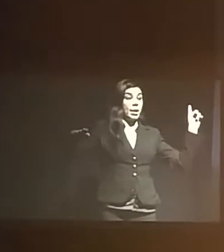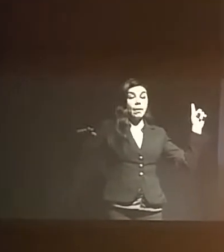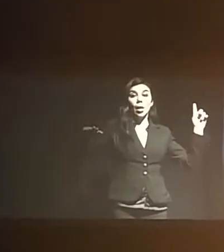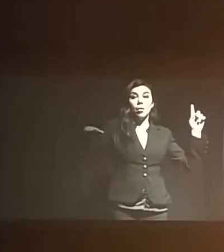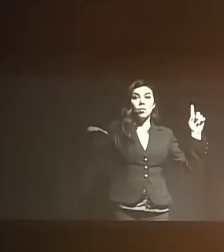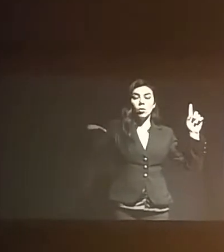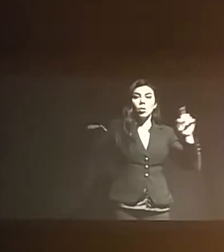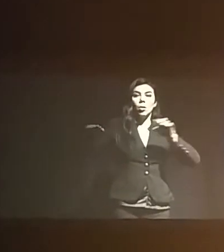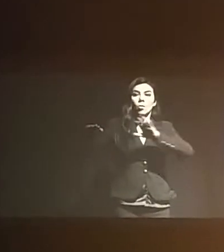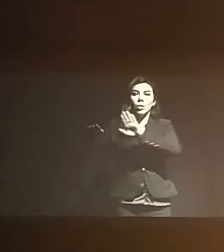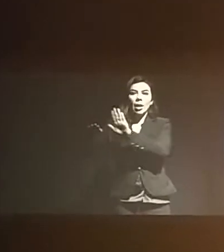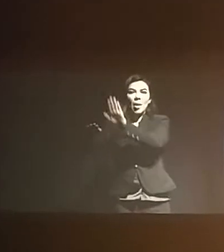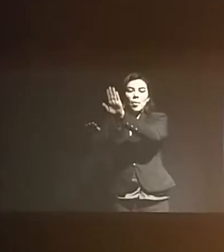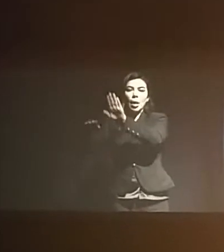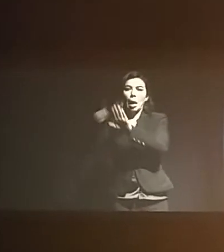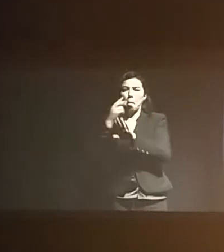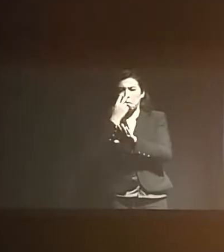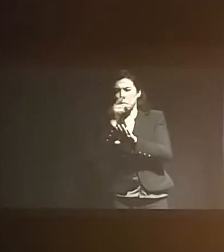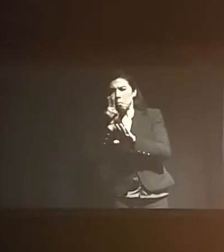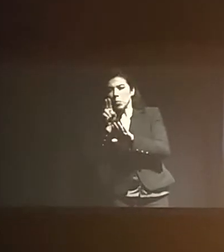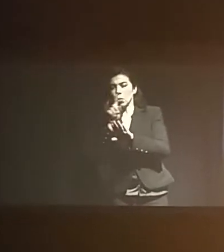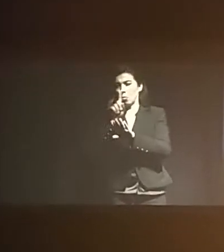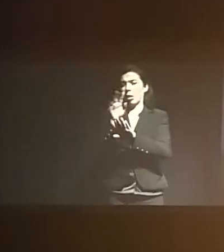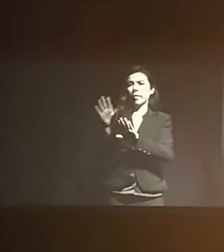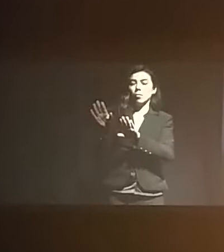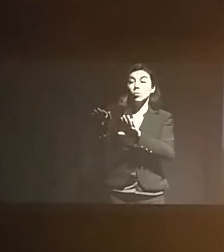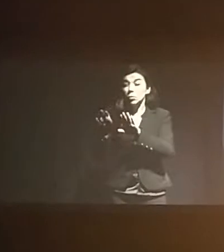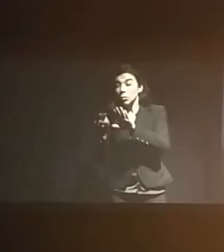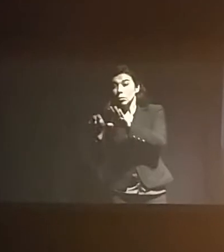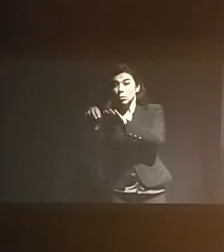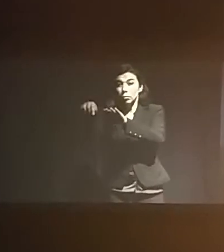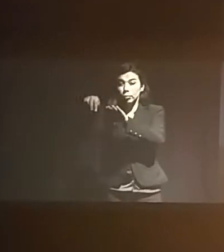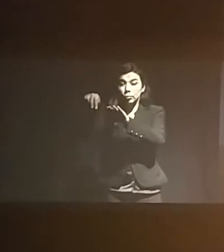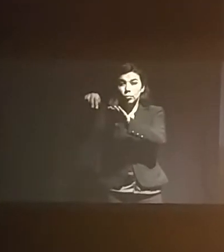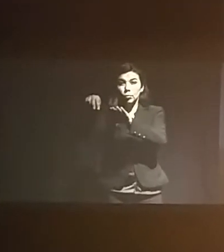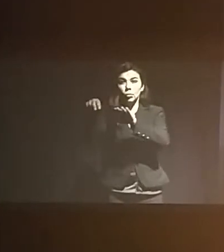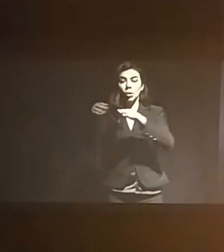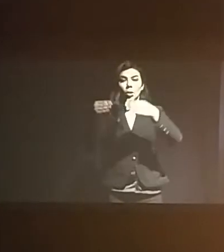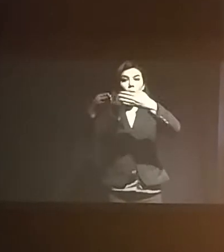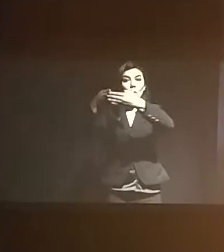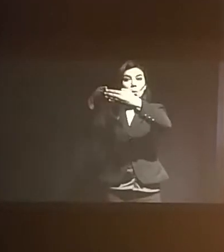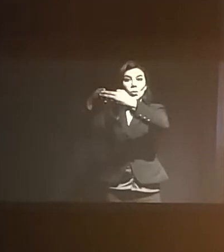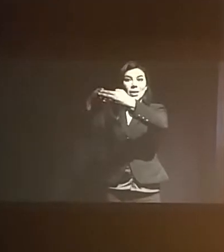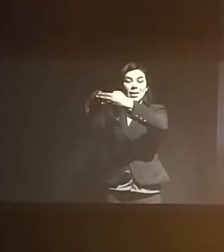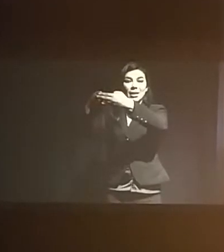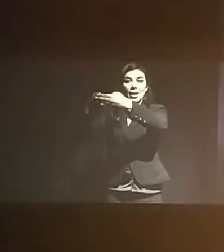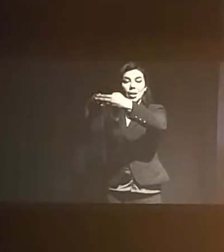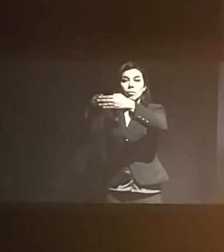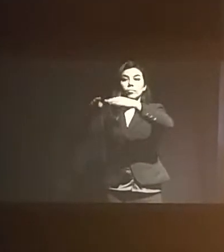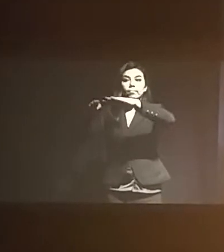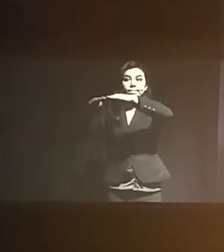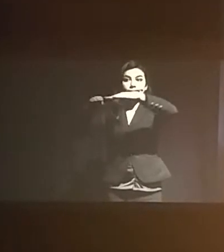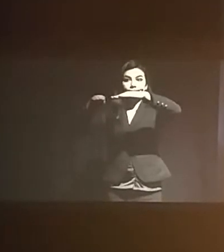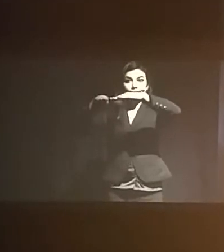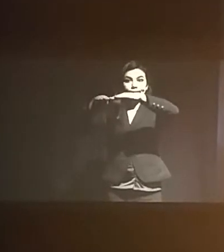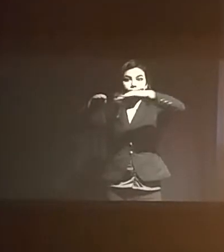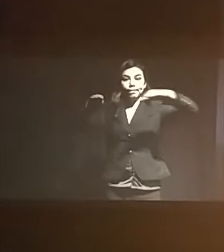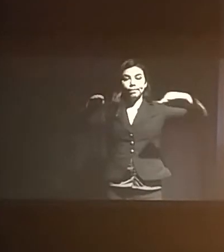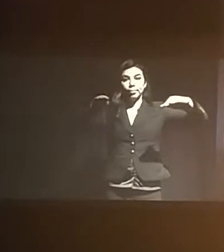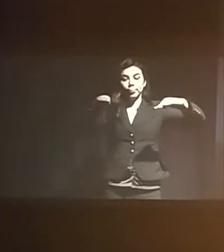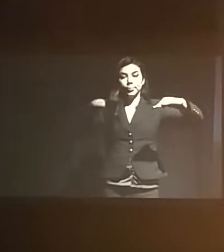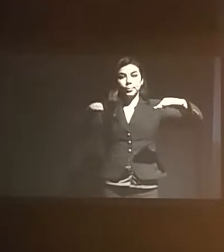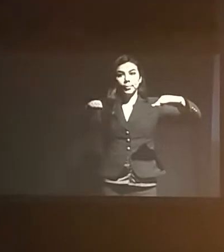y una rampa, apenas se nota. Si tú pasas, no la vas a ver. Tenemos el cruce de esquina, que yo tengo que tenerlo obvio lado y lado, porque si no, o